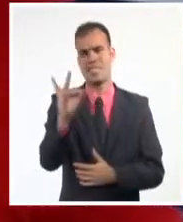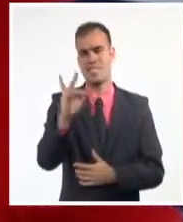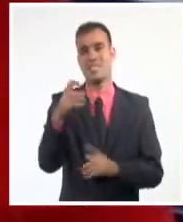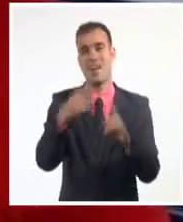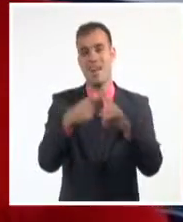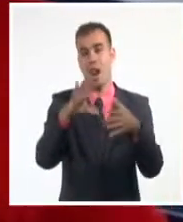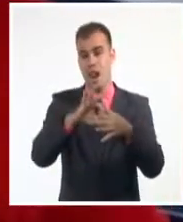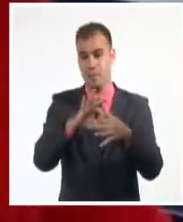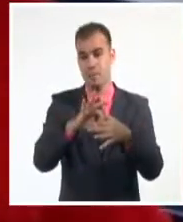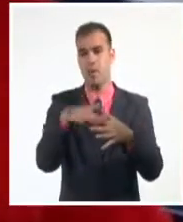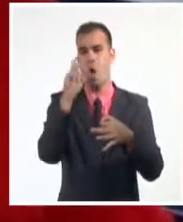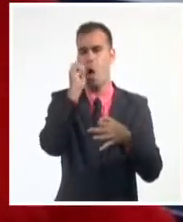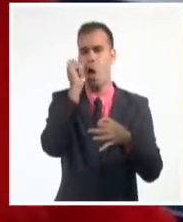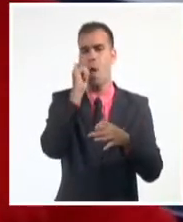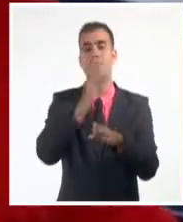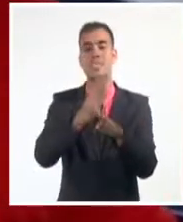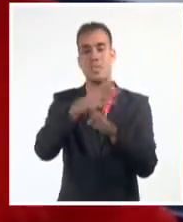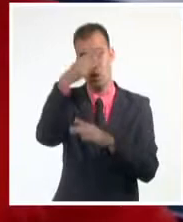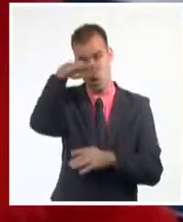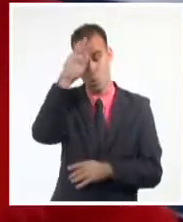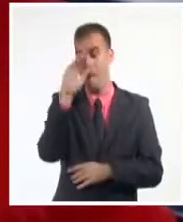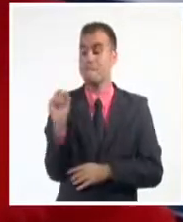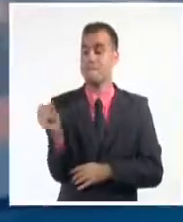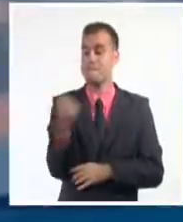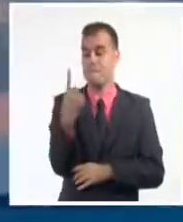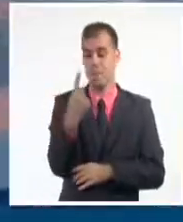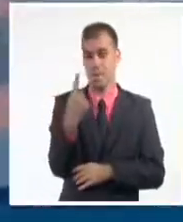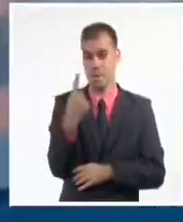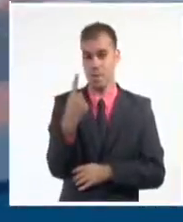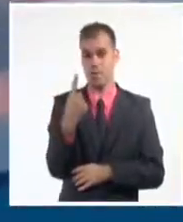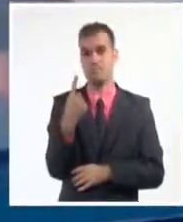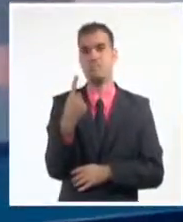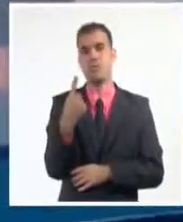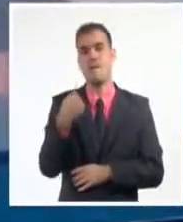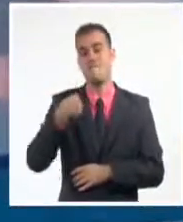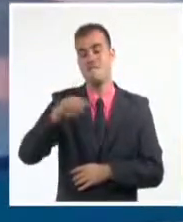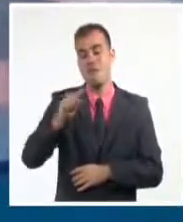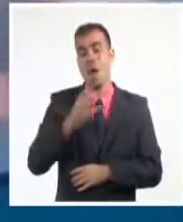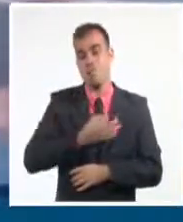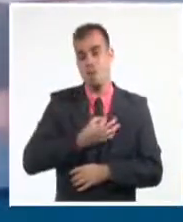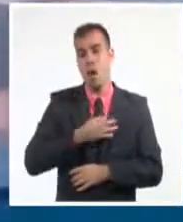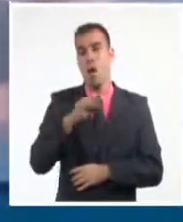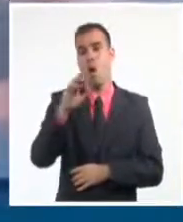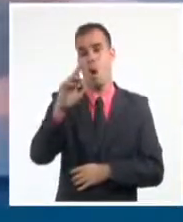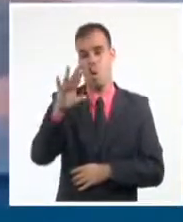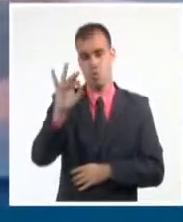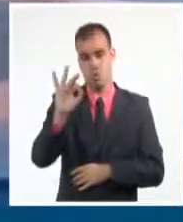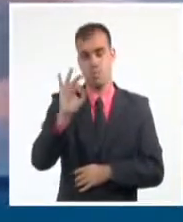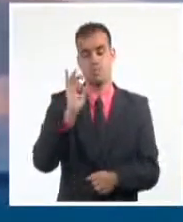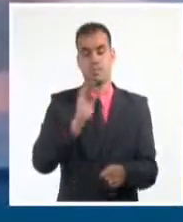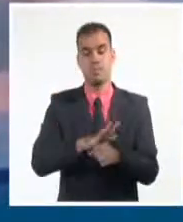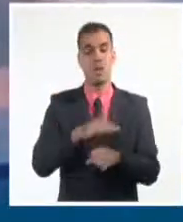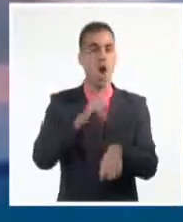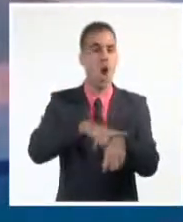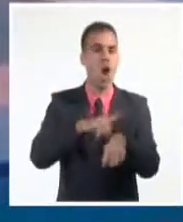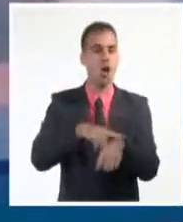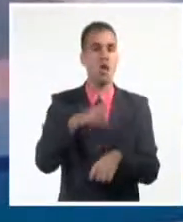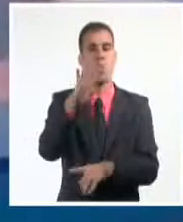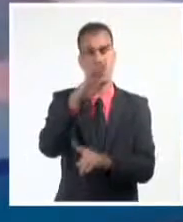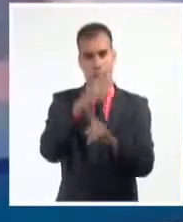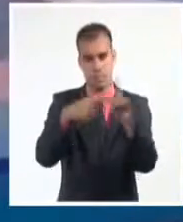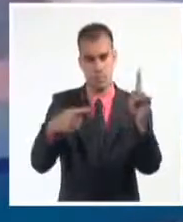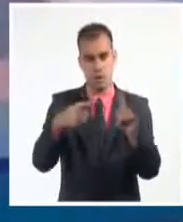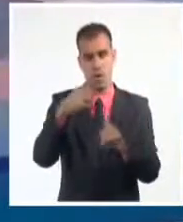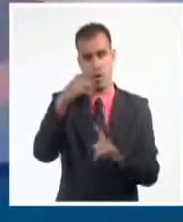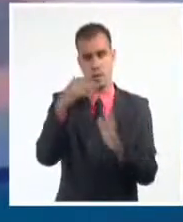Siloc, el santiaguero, será nuestro único representante que buscará la medalla de oro a partir de las 4:30 de la tarde.